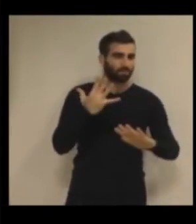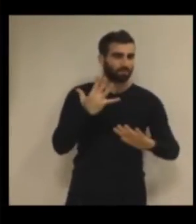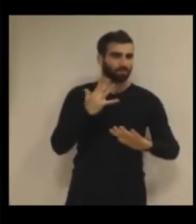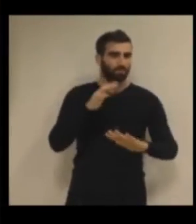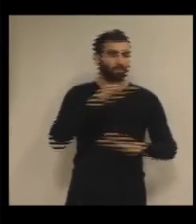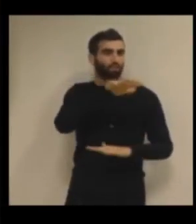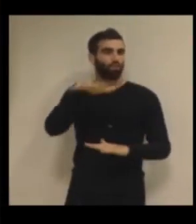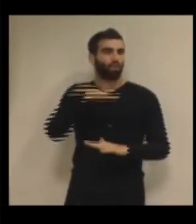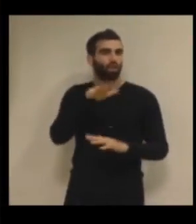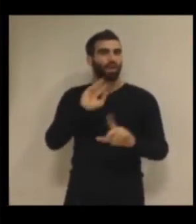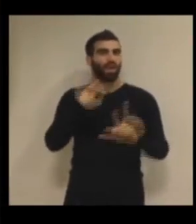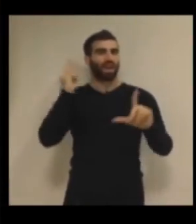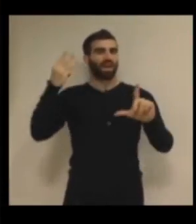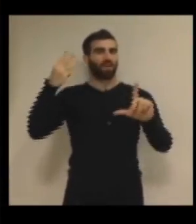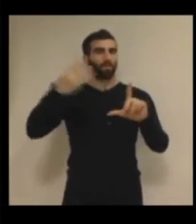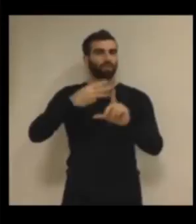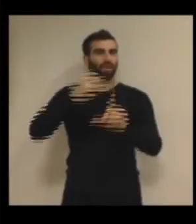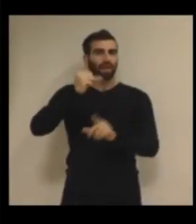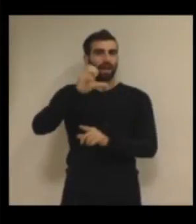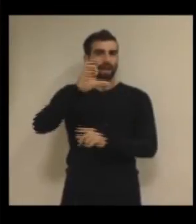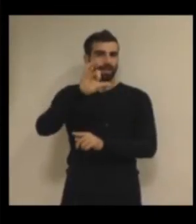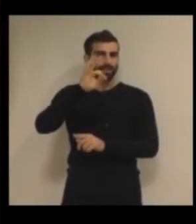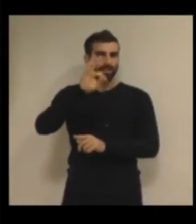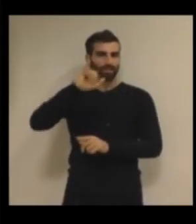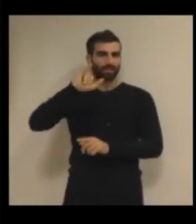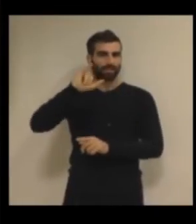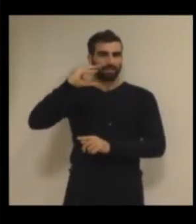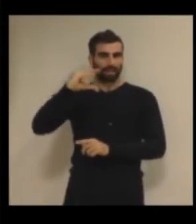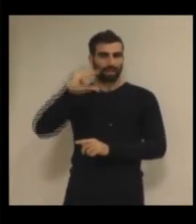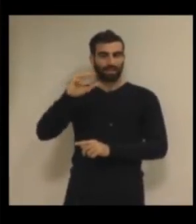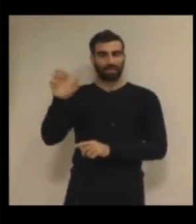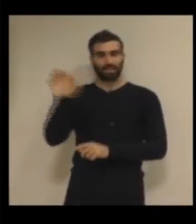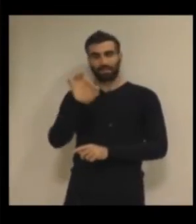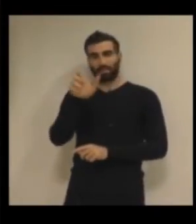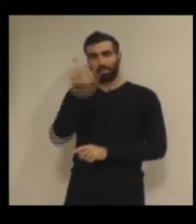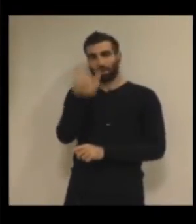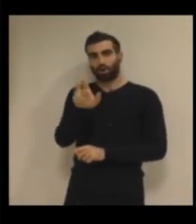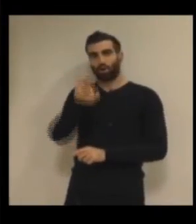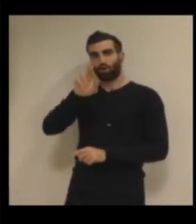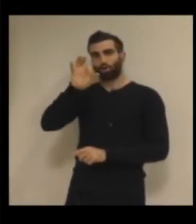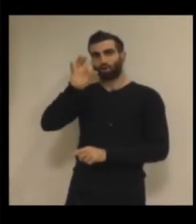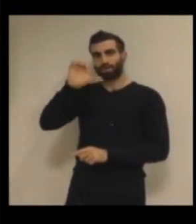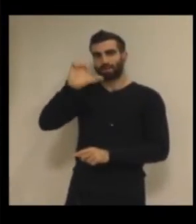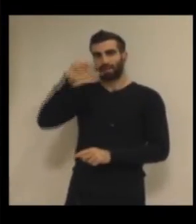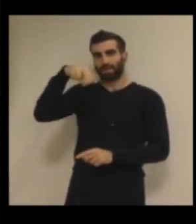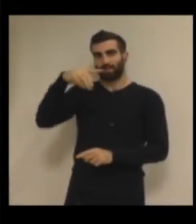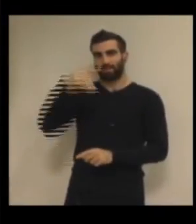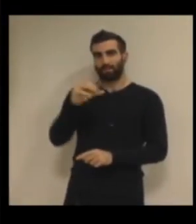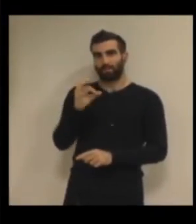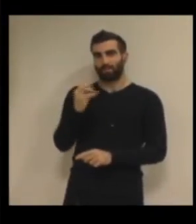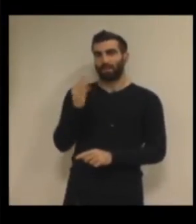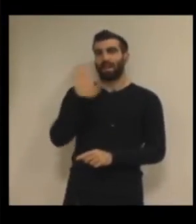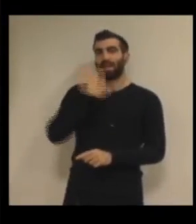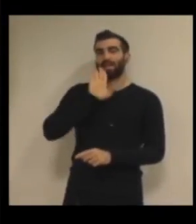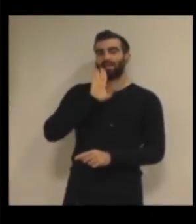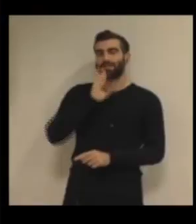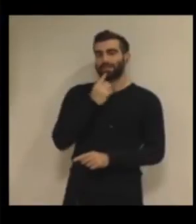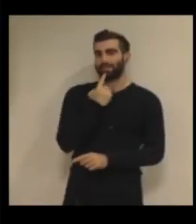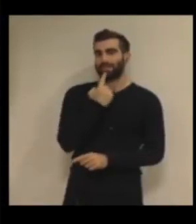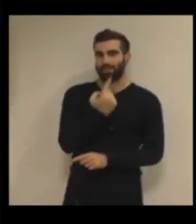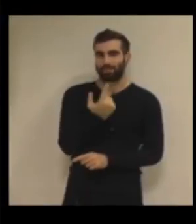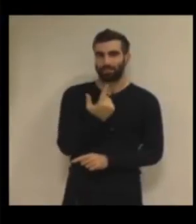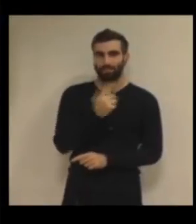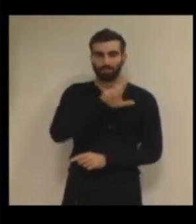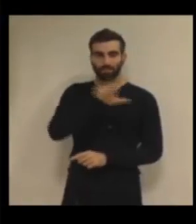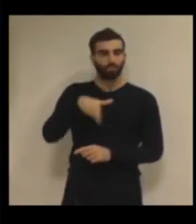portal ASTIC del que hablaba Rosendo al principio y desde ahí acceder a la mayor posible, a la mayor posibilidad de